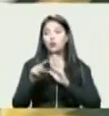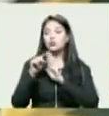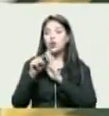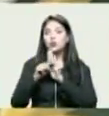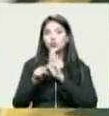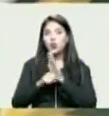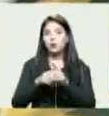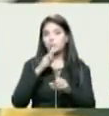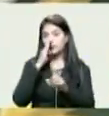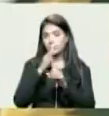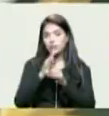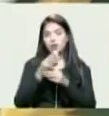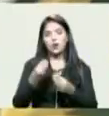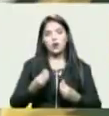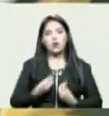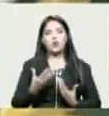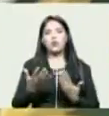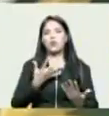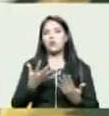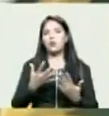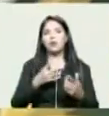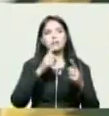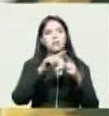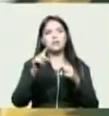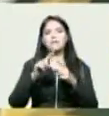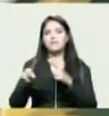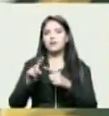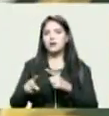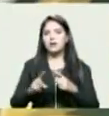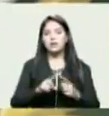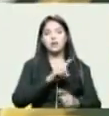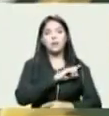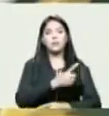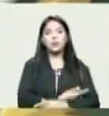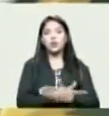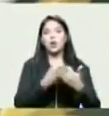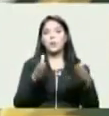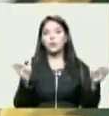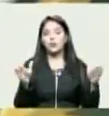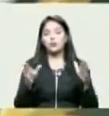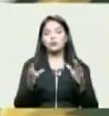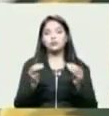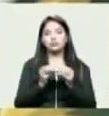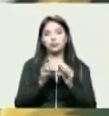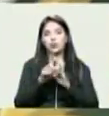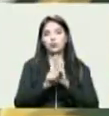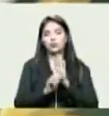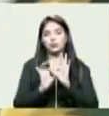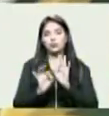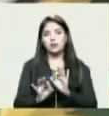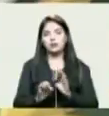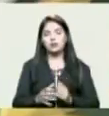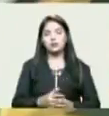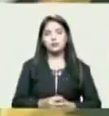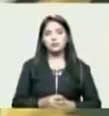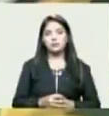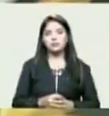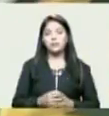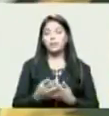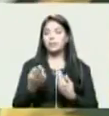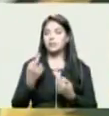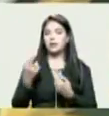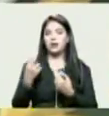a la convivencia con las distintas ramas del poder público constituido, el establecimiento de la